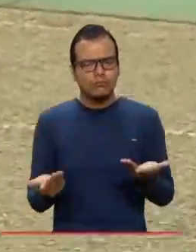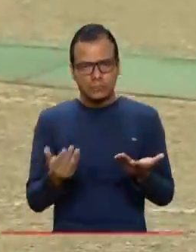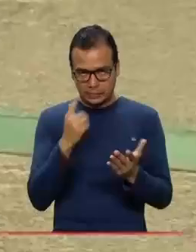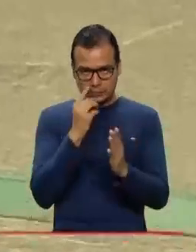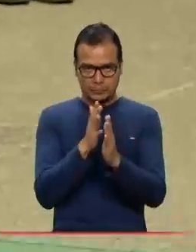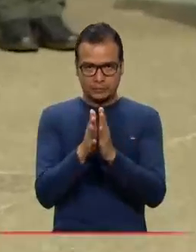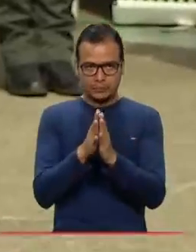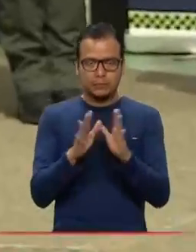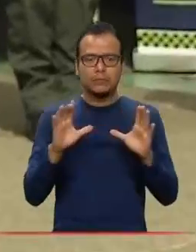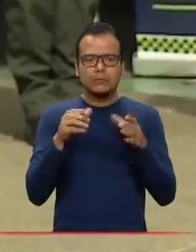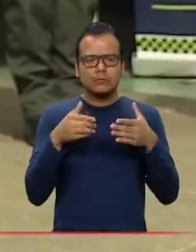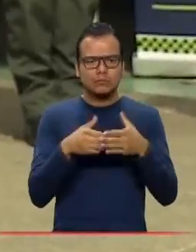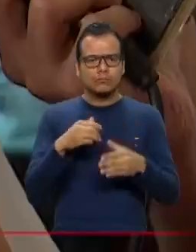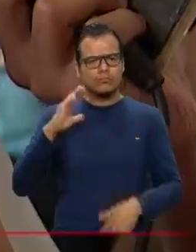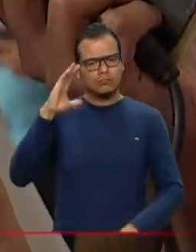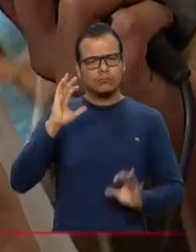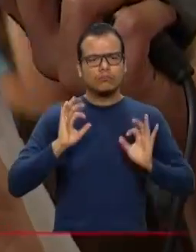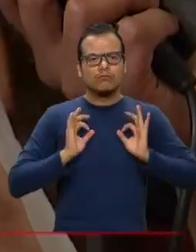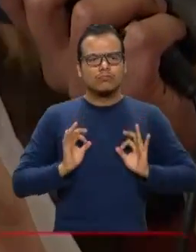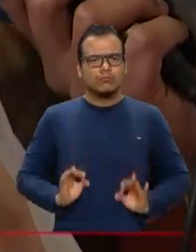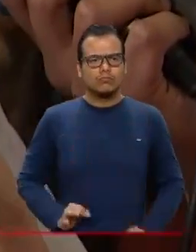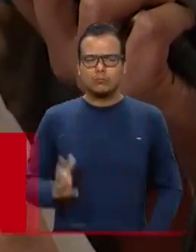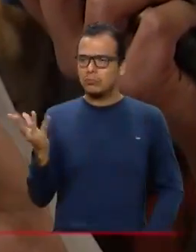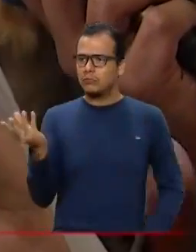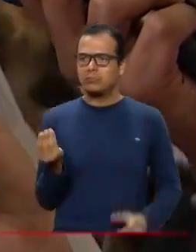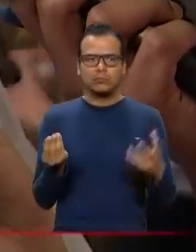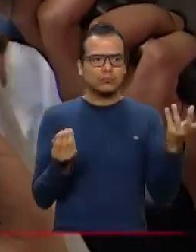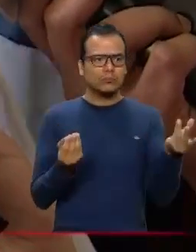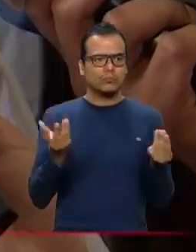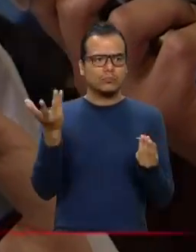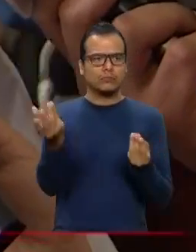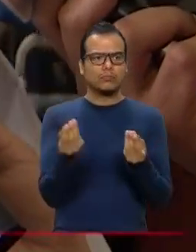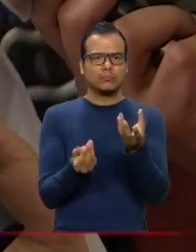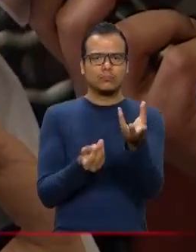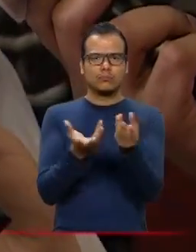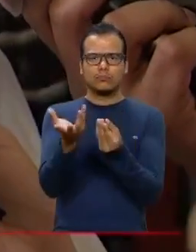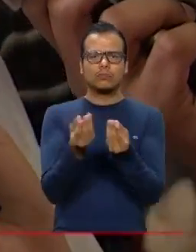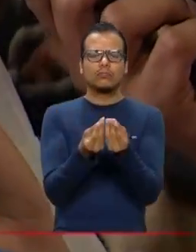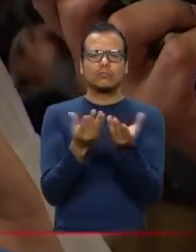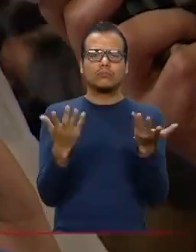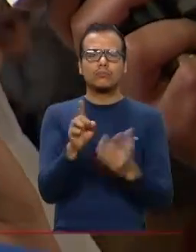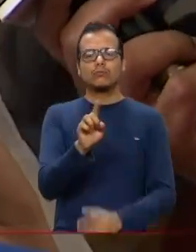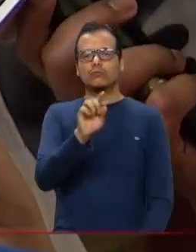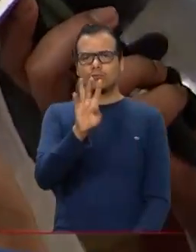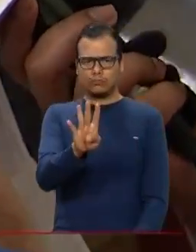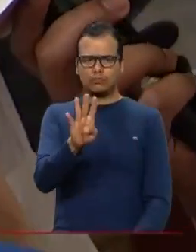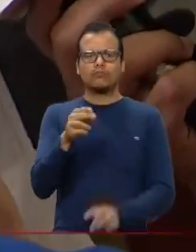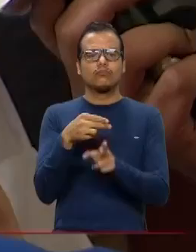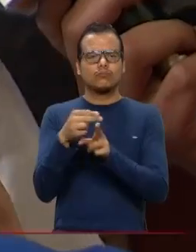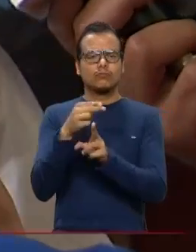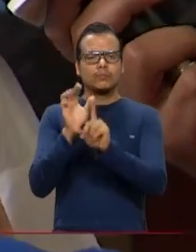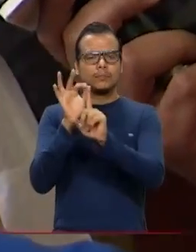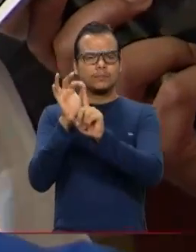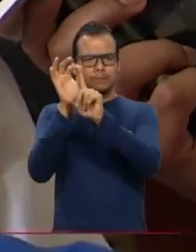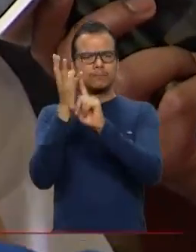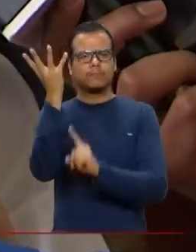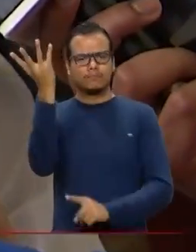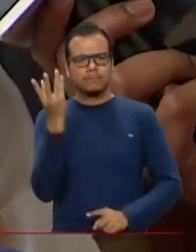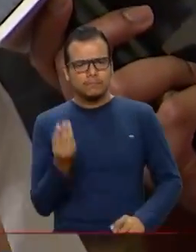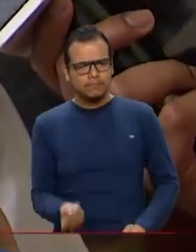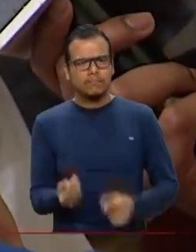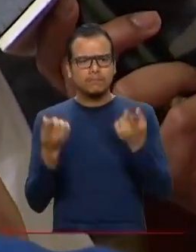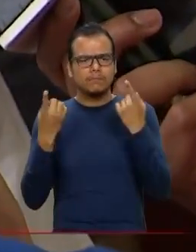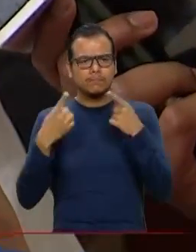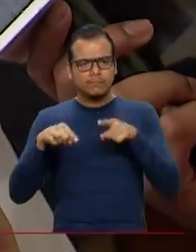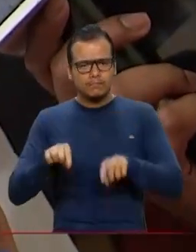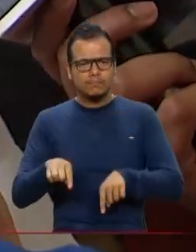14 14 escuadrones también de de de ejército van a traer por ejemplo fuerzas especiales también